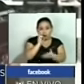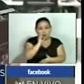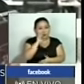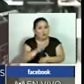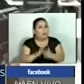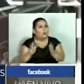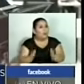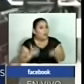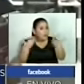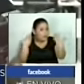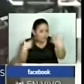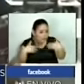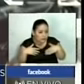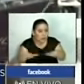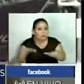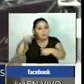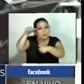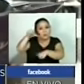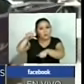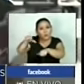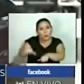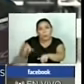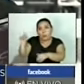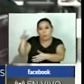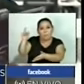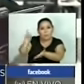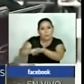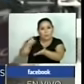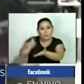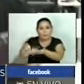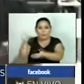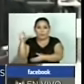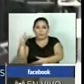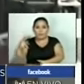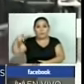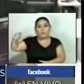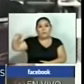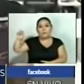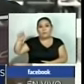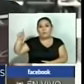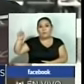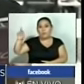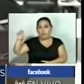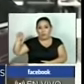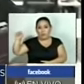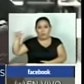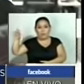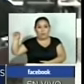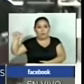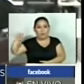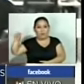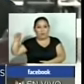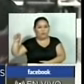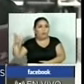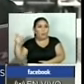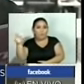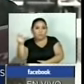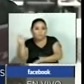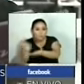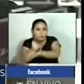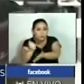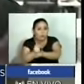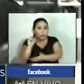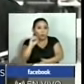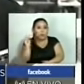conocer que logró aplazar una deuda con los tenedores de bonos de Petro Amazonas, una deuda por concepto de intereses de al